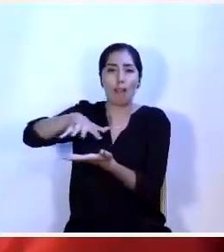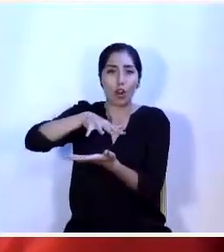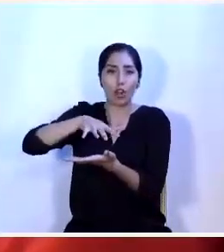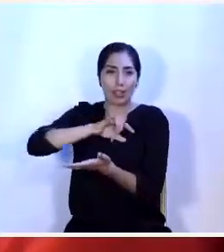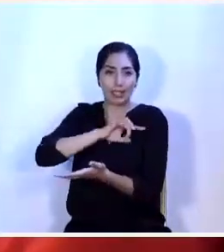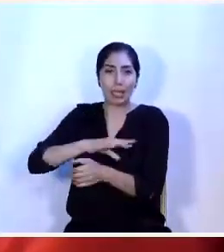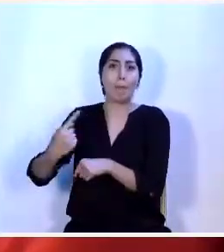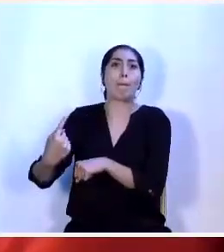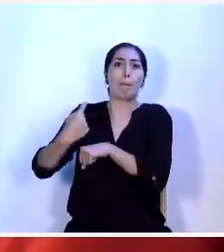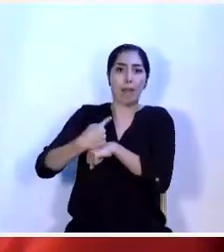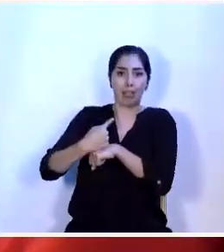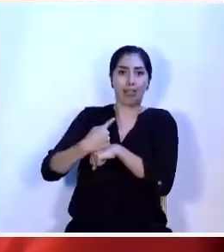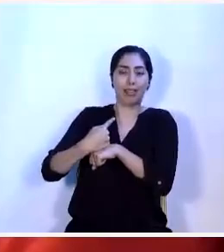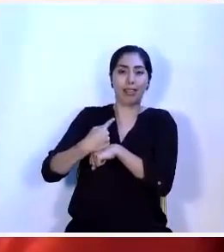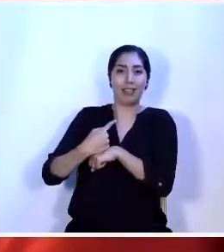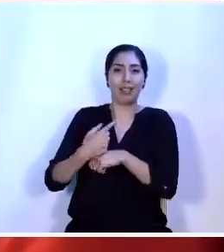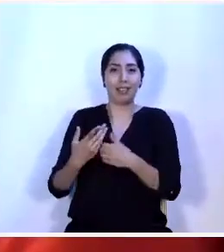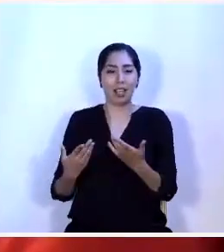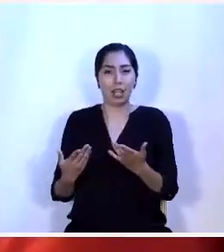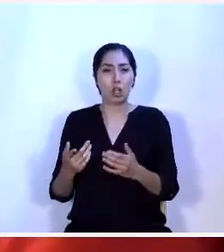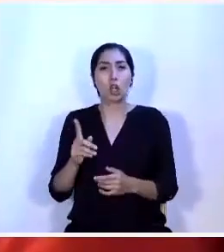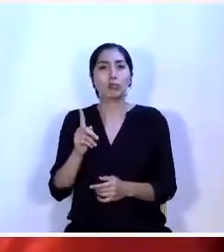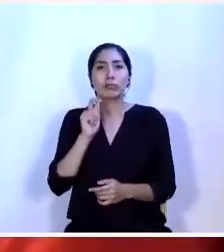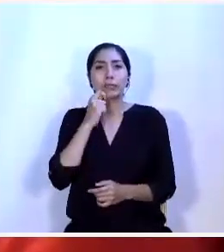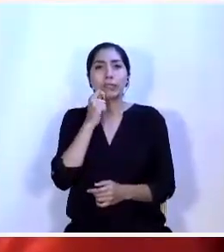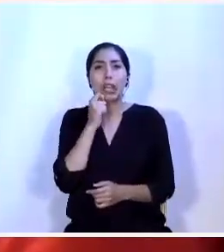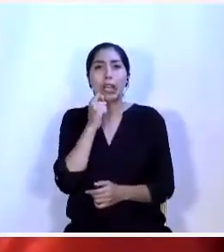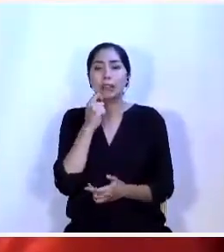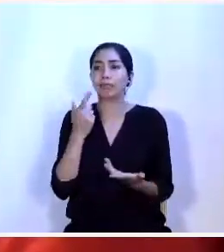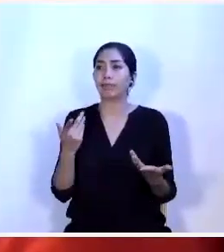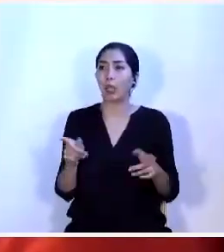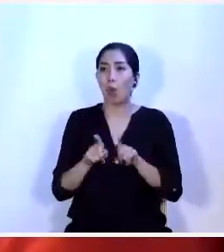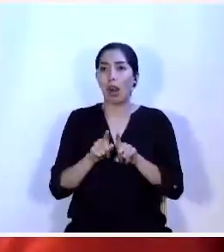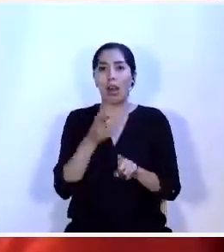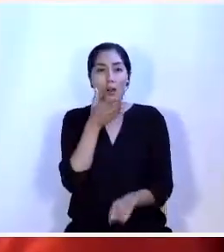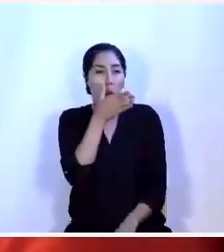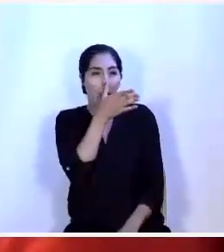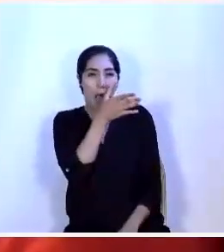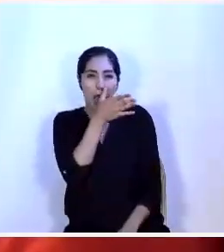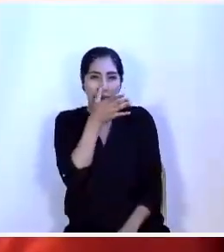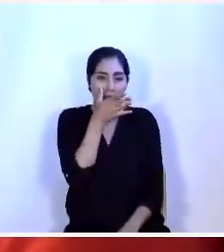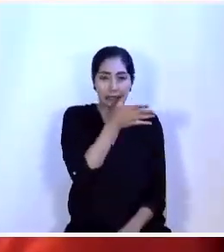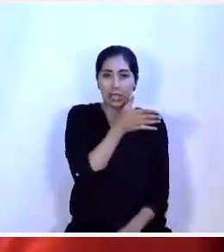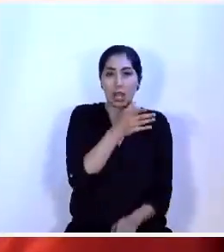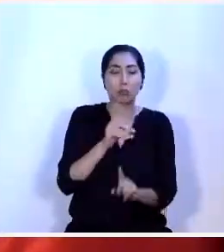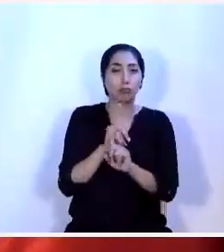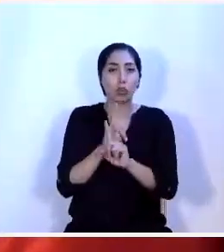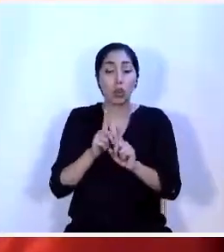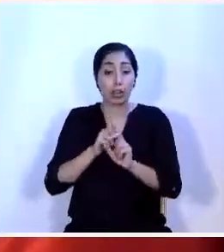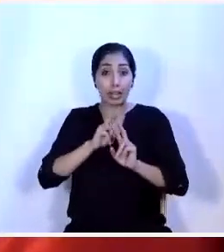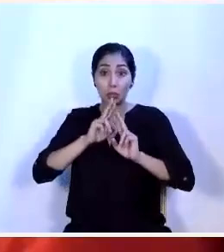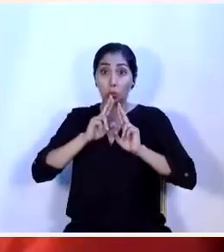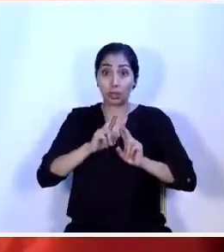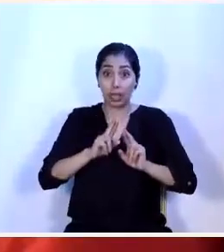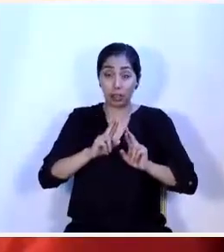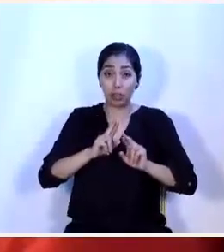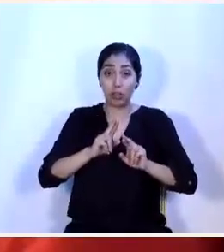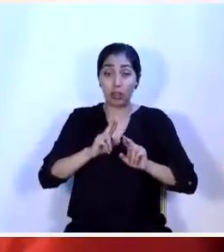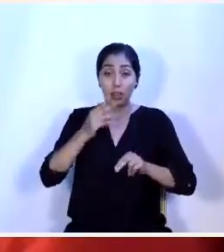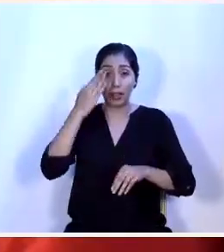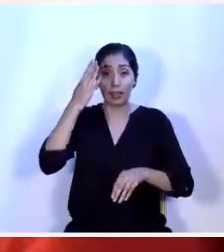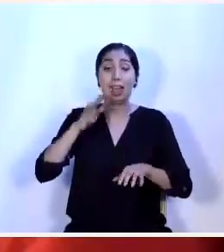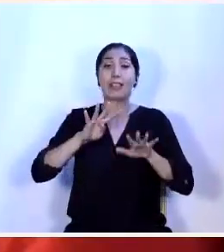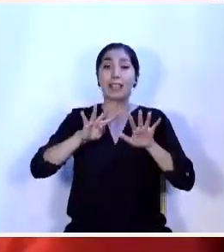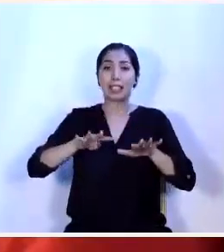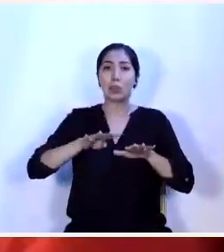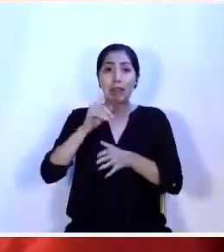una perspectiva de arrogancia o desde perspectivas definitivas, sino que el resultado expresado el 19 de diciembre